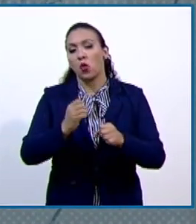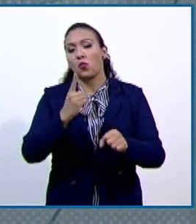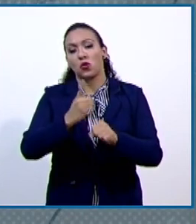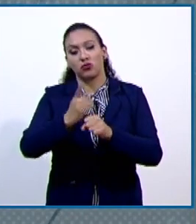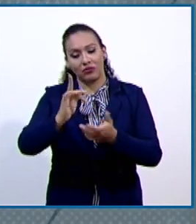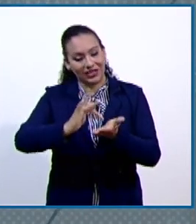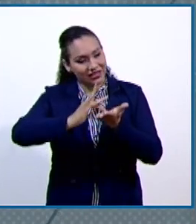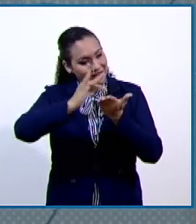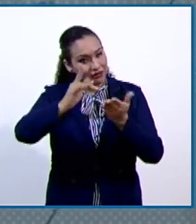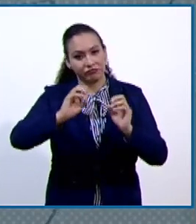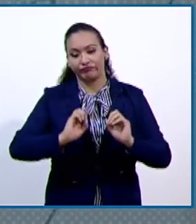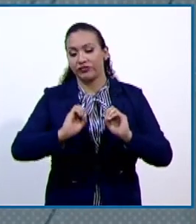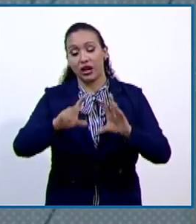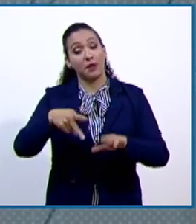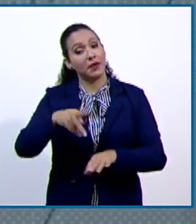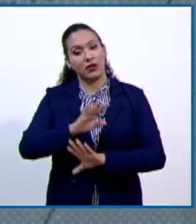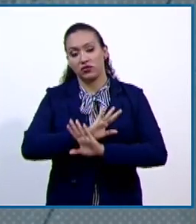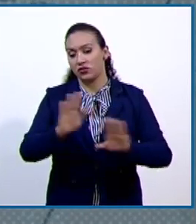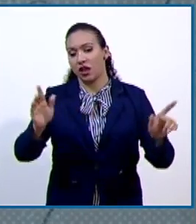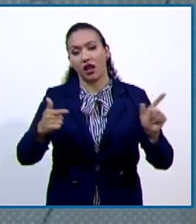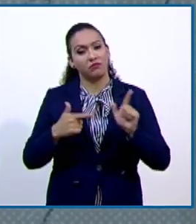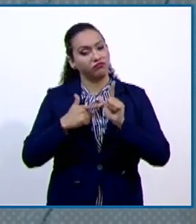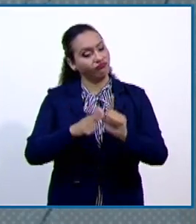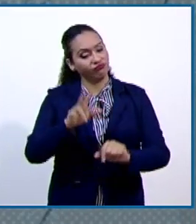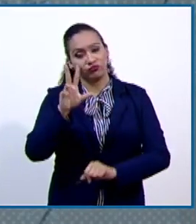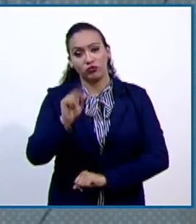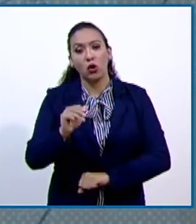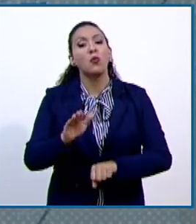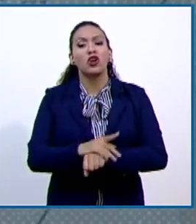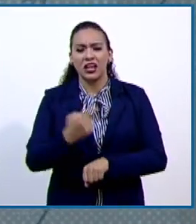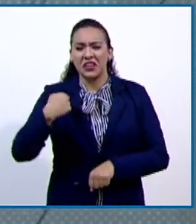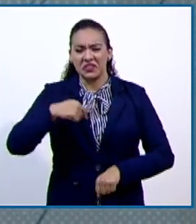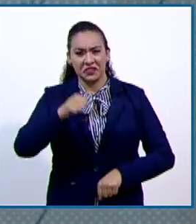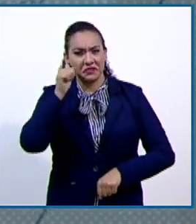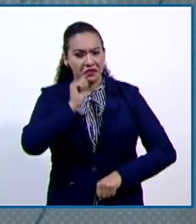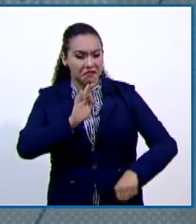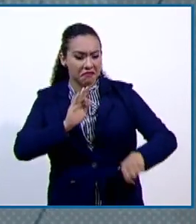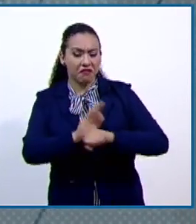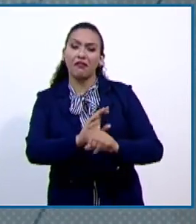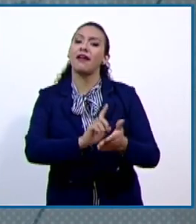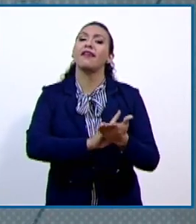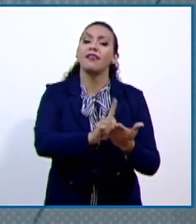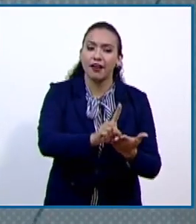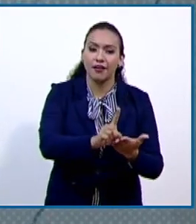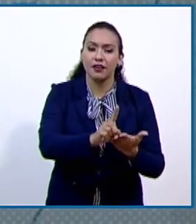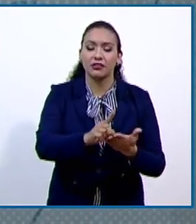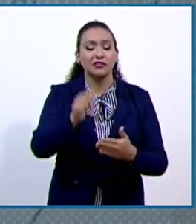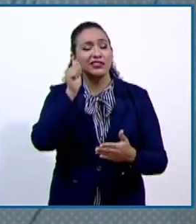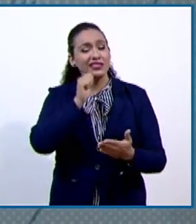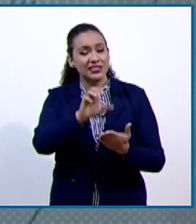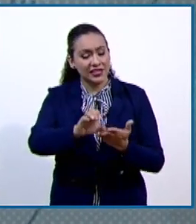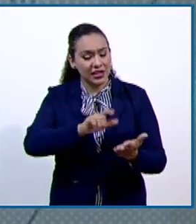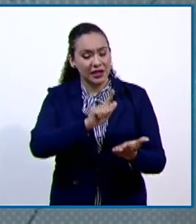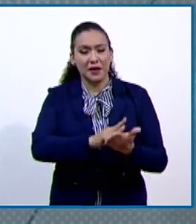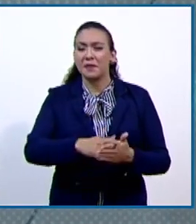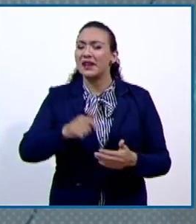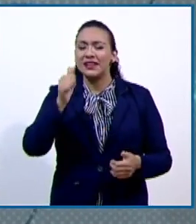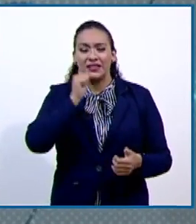su compromiso con la defensa de los derechos humanos, de la democracia y el Estado constitucional